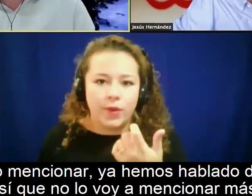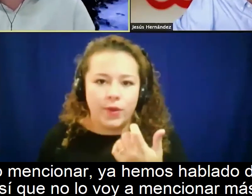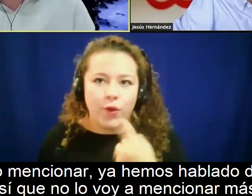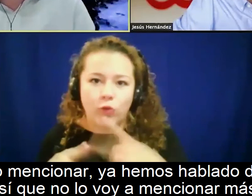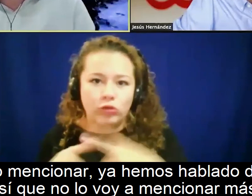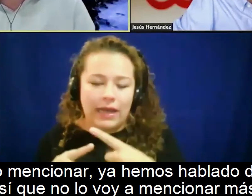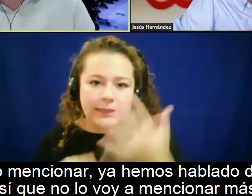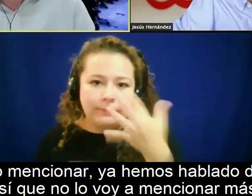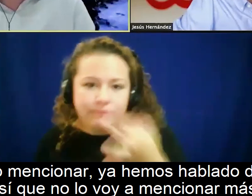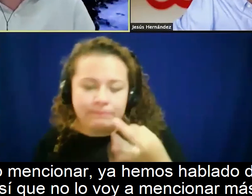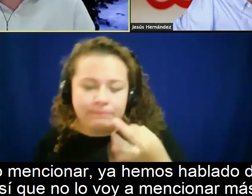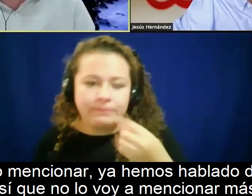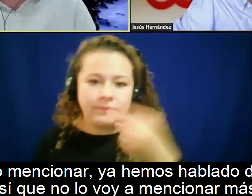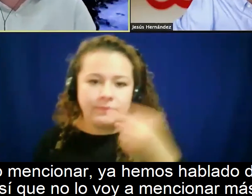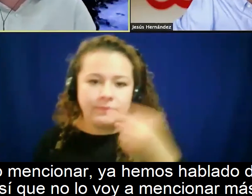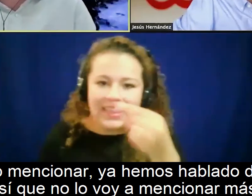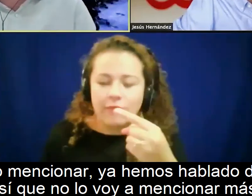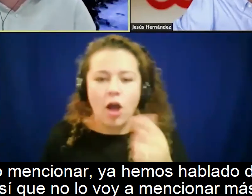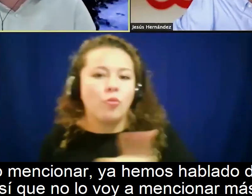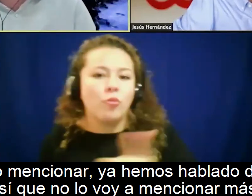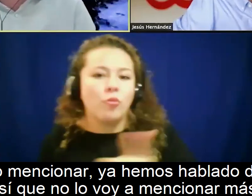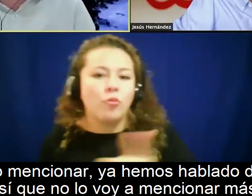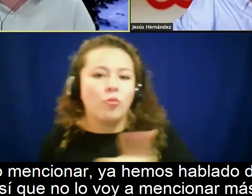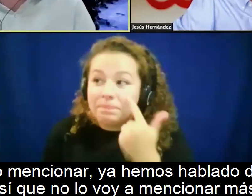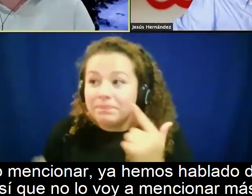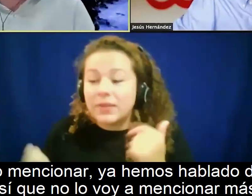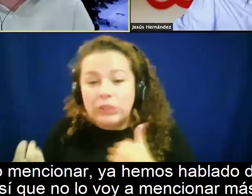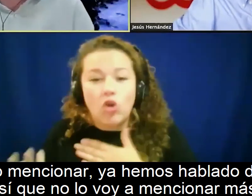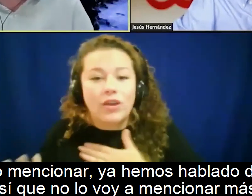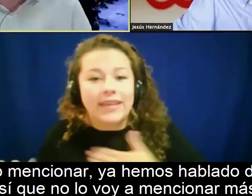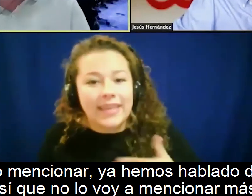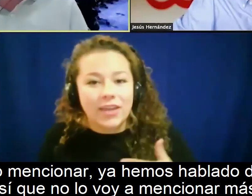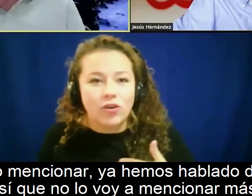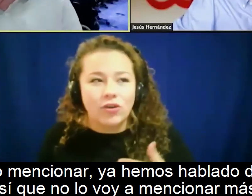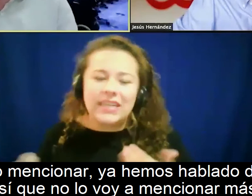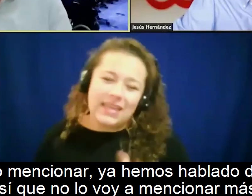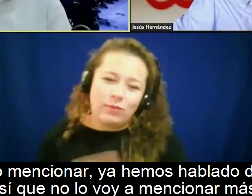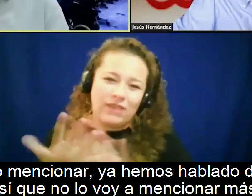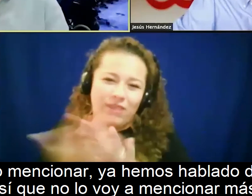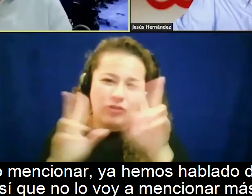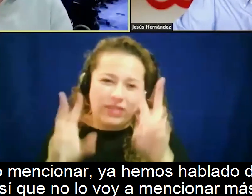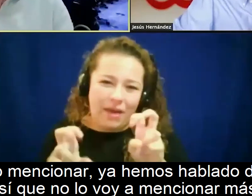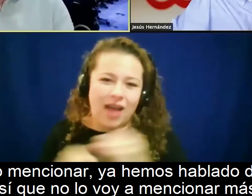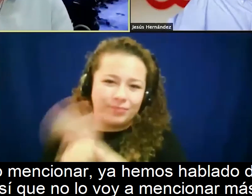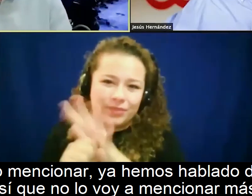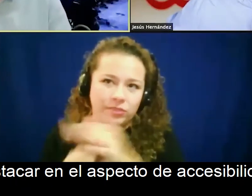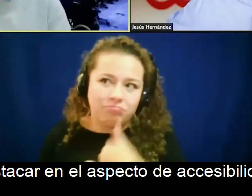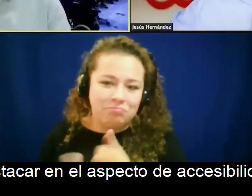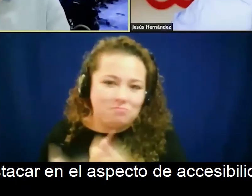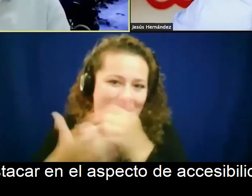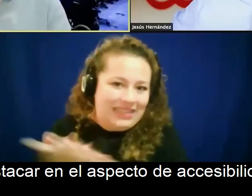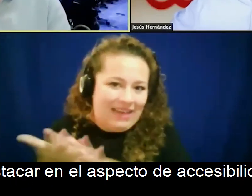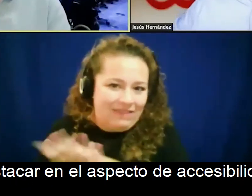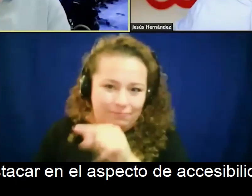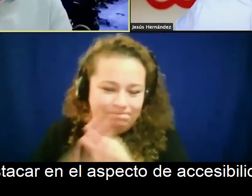Pues yo quiero mencionar, si acaso, bueno, ya hemos hablado de la pandemia, así que no lo voy a mencionar más,